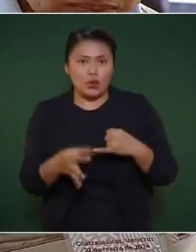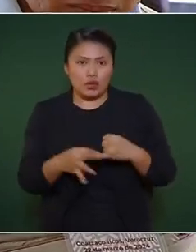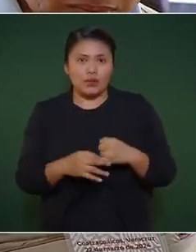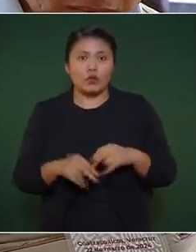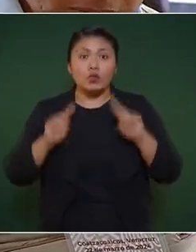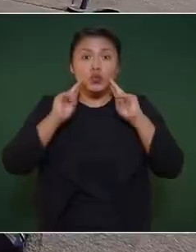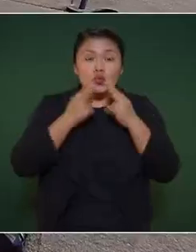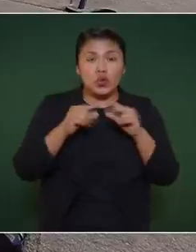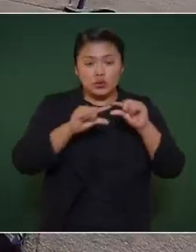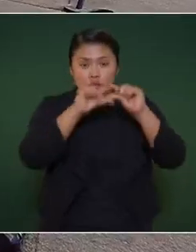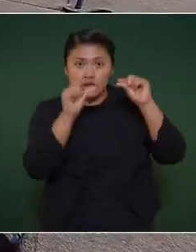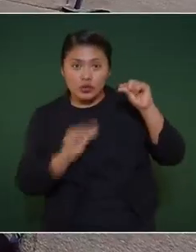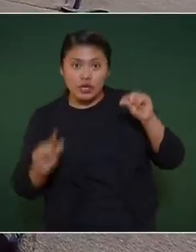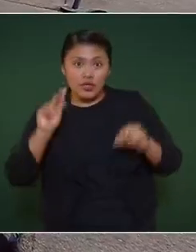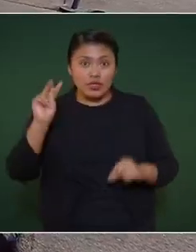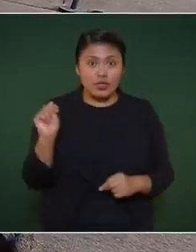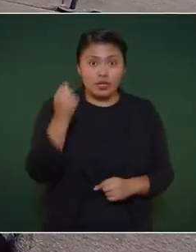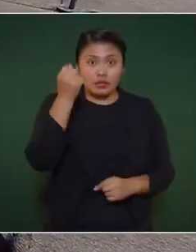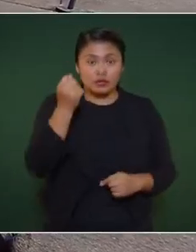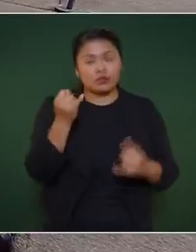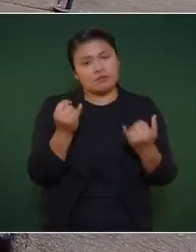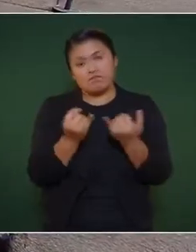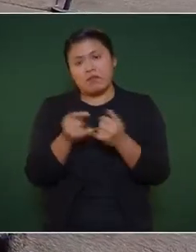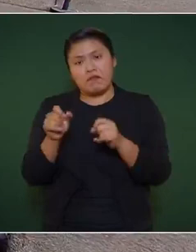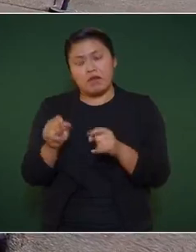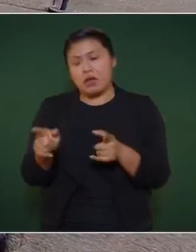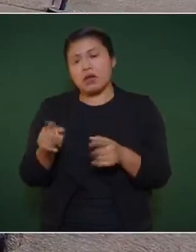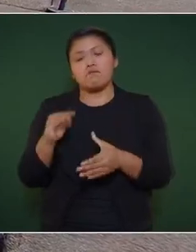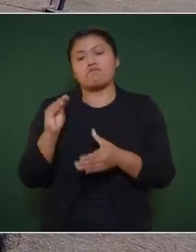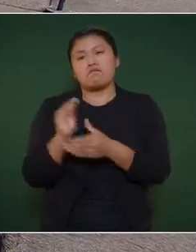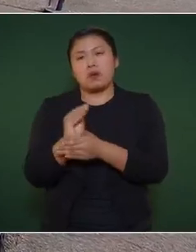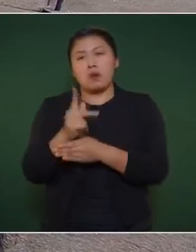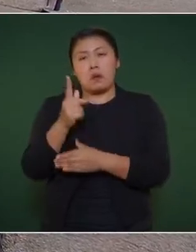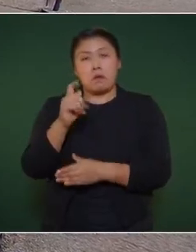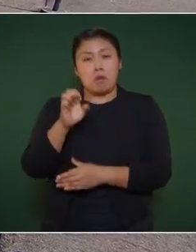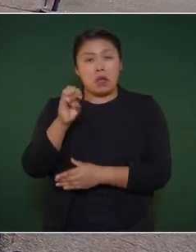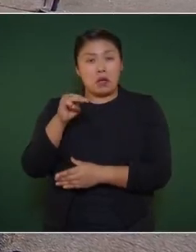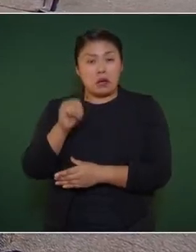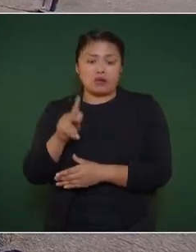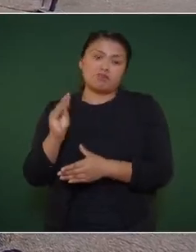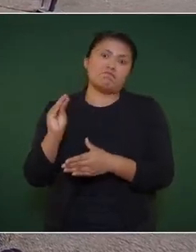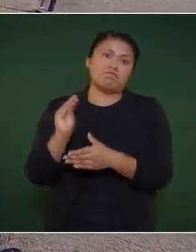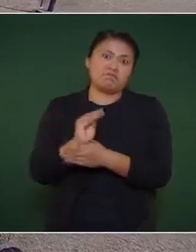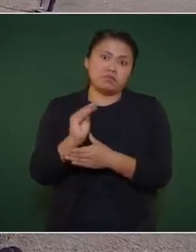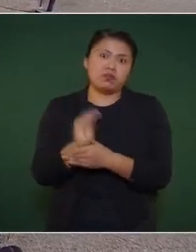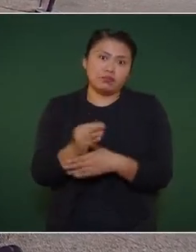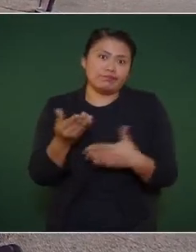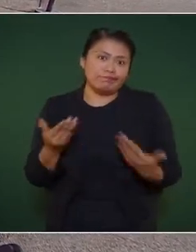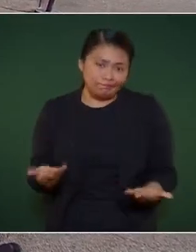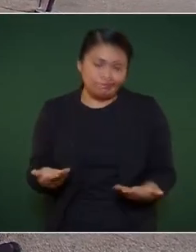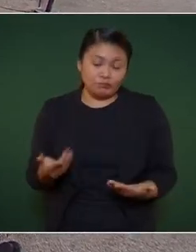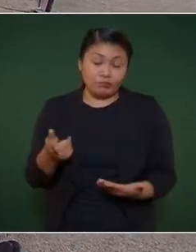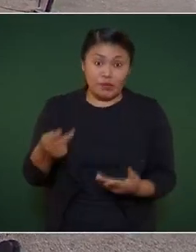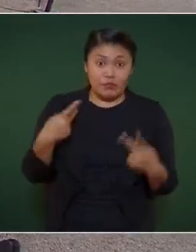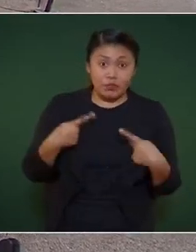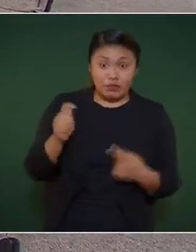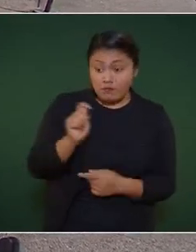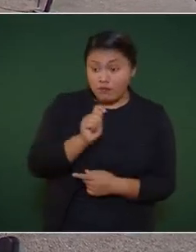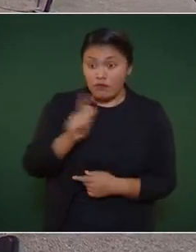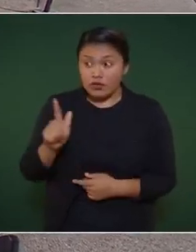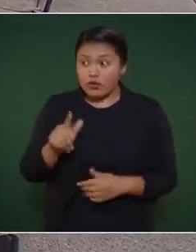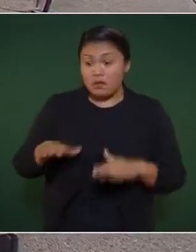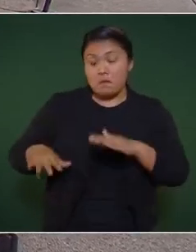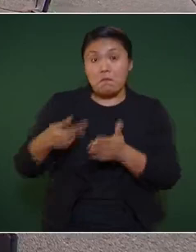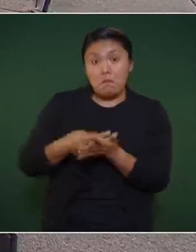Profesionistas Petroleros manifiesta que han sido ignorados por Pemex al no basificar a su personal profesionista transitorio, que